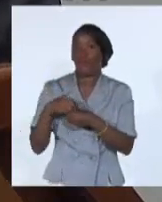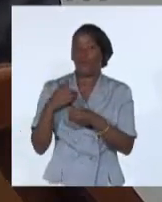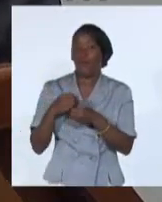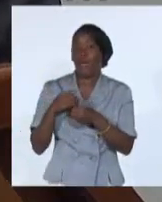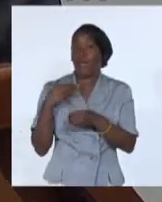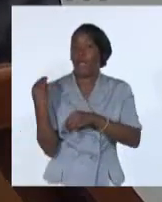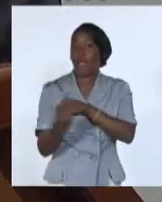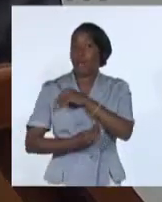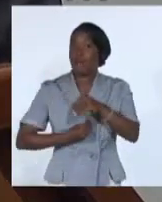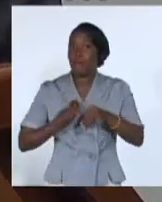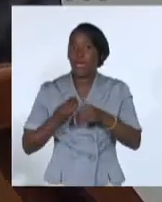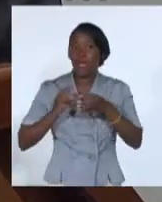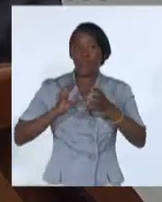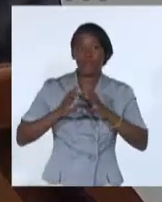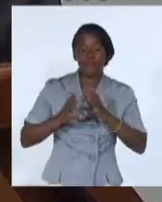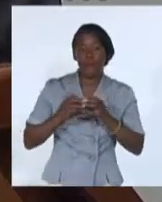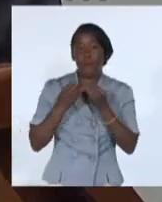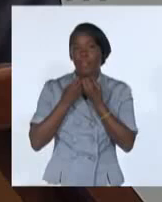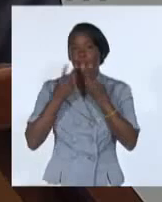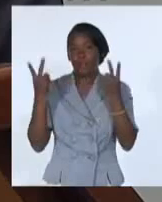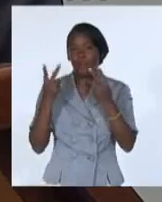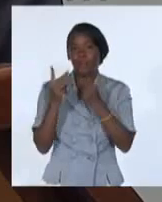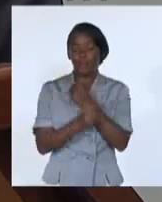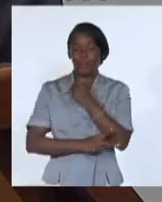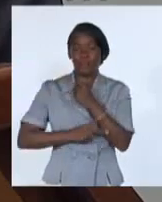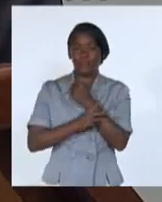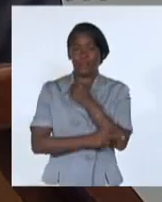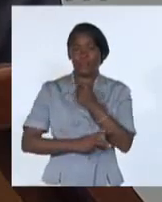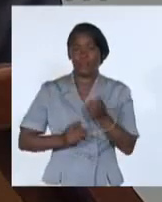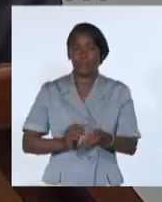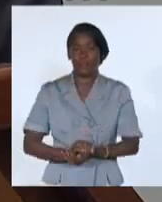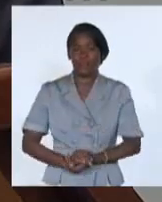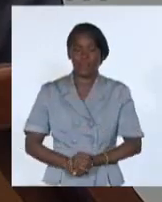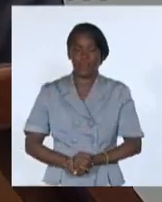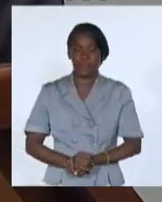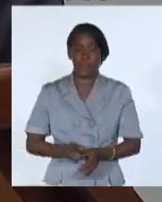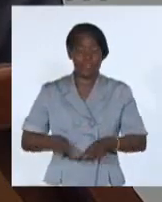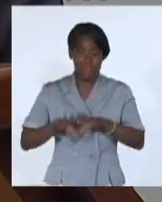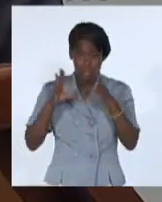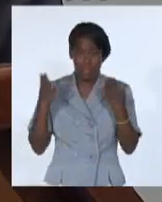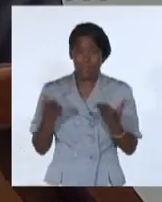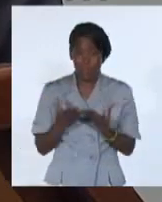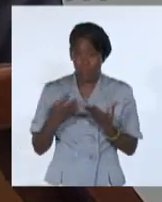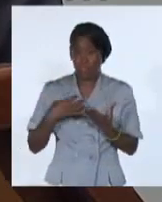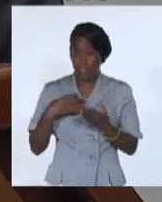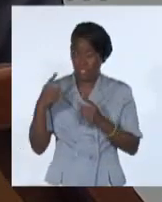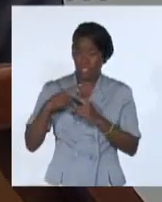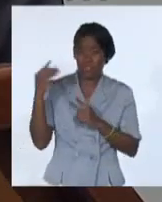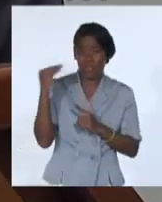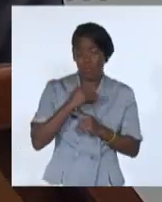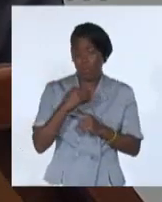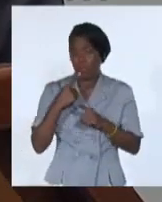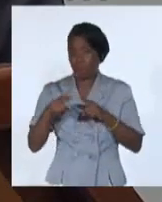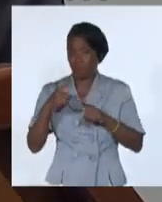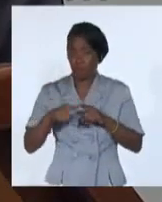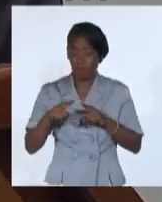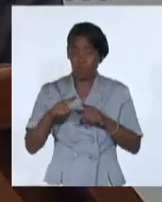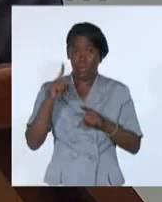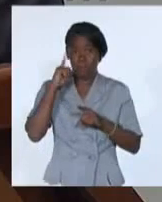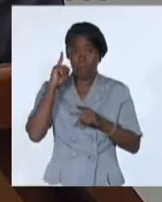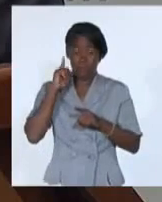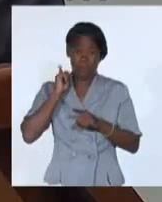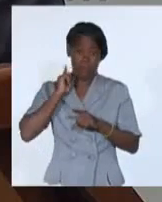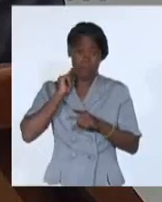climático. Todos deben ser protegidos en el mundo con un sistema correcto para 2027 contra los